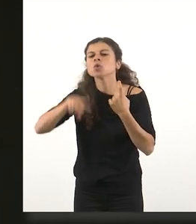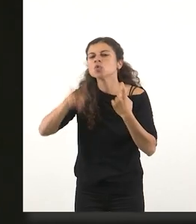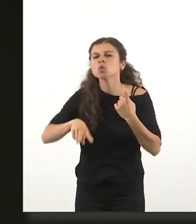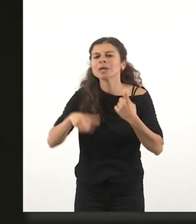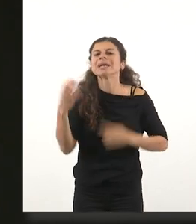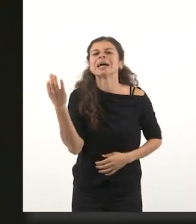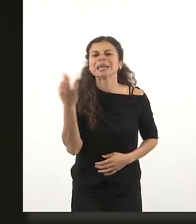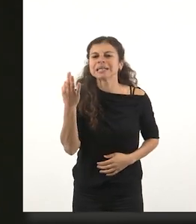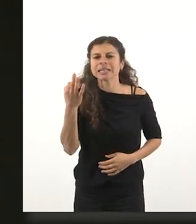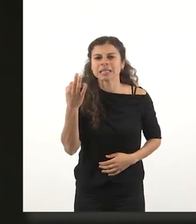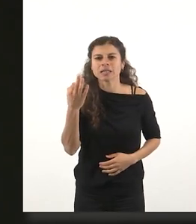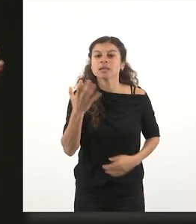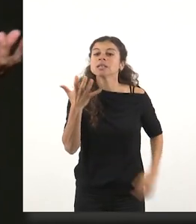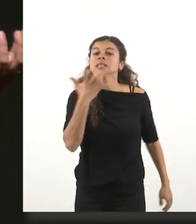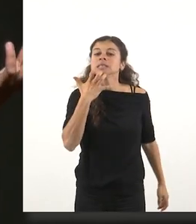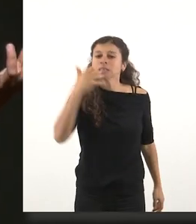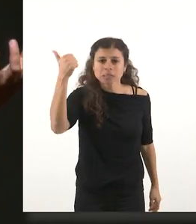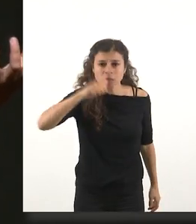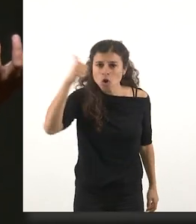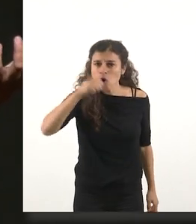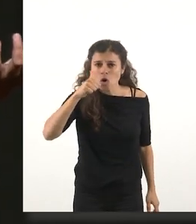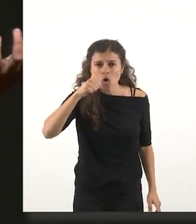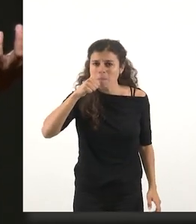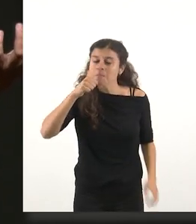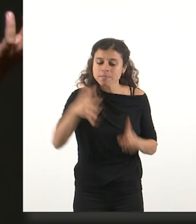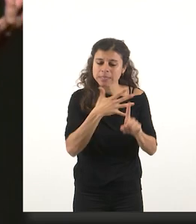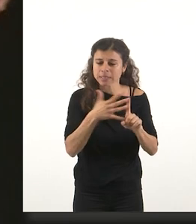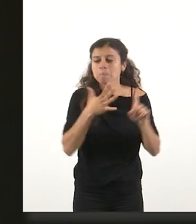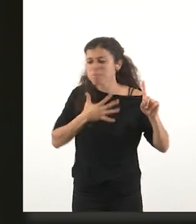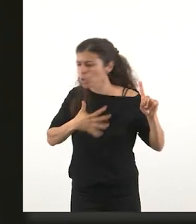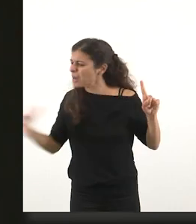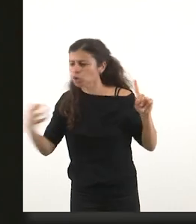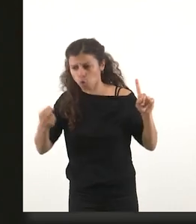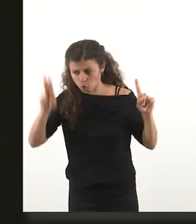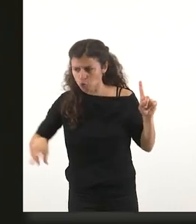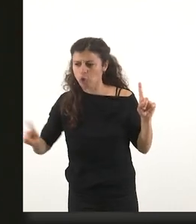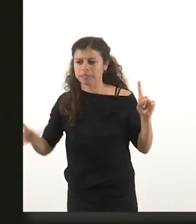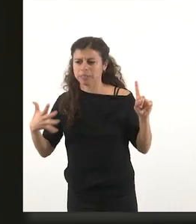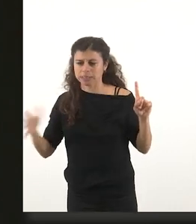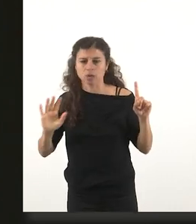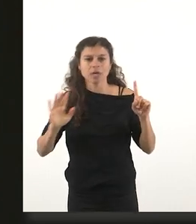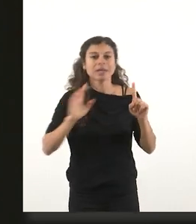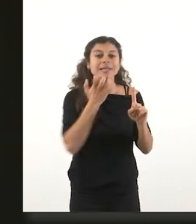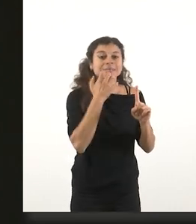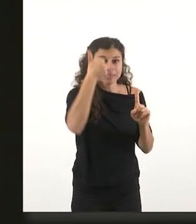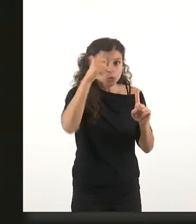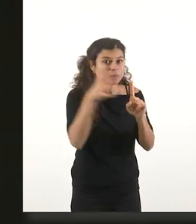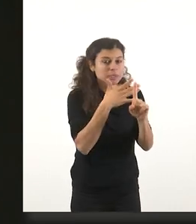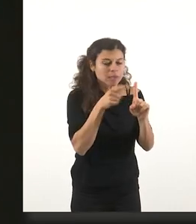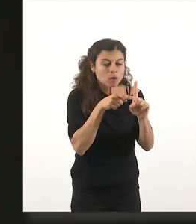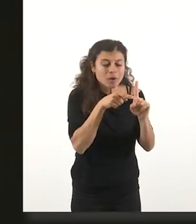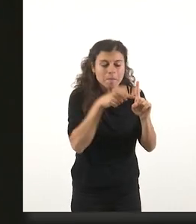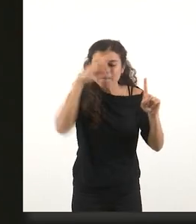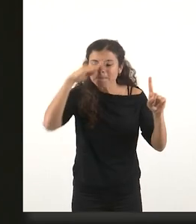maltratador, que menos mal no todos los hombres son maltratadores, ese tío nunca va a ser un buen